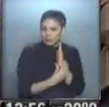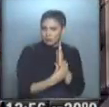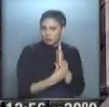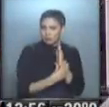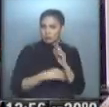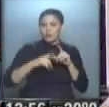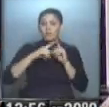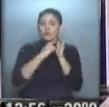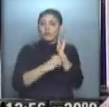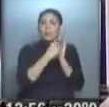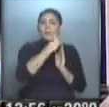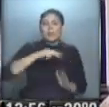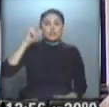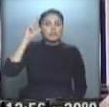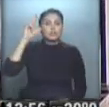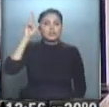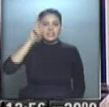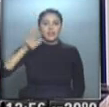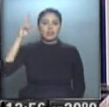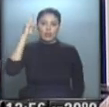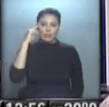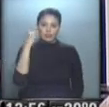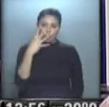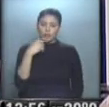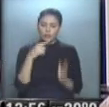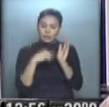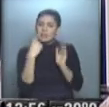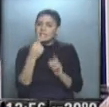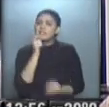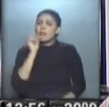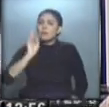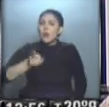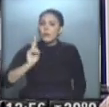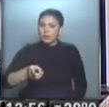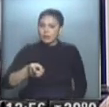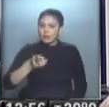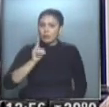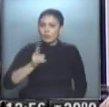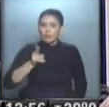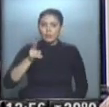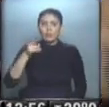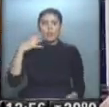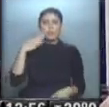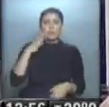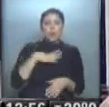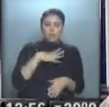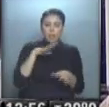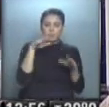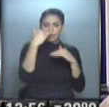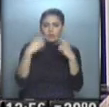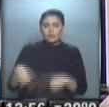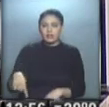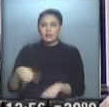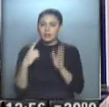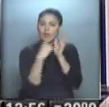fojas 1894 del expediente, cuando contesta si la prohibición de propiedad cruzada prevista en el